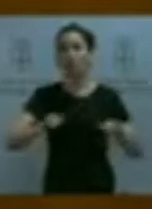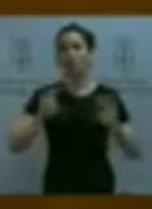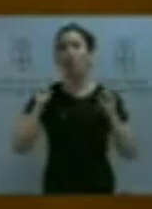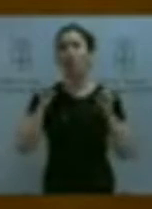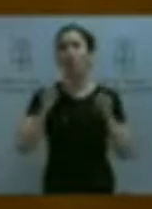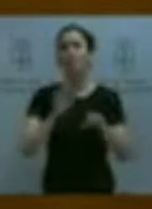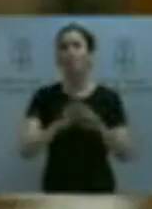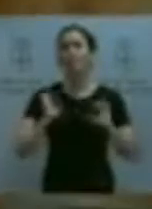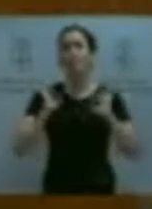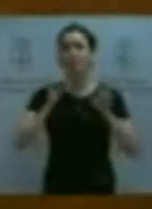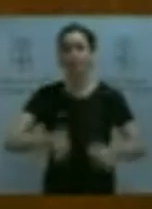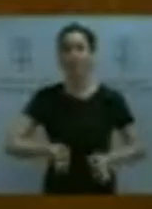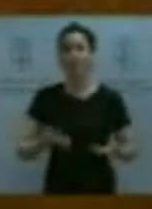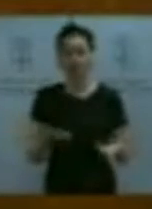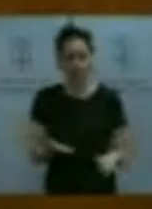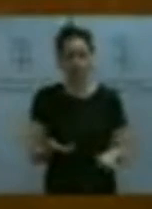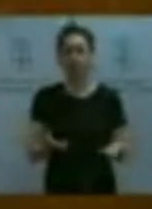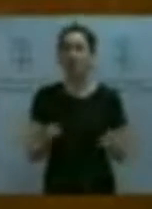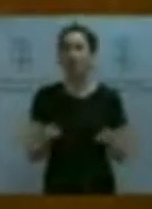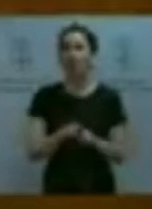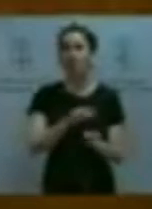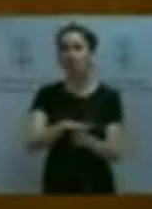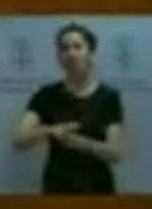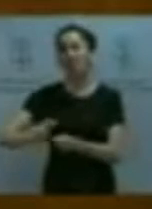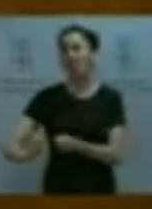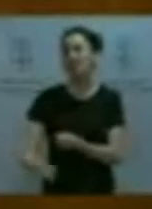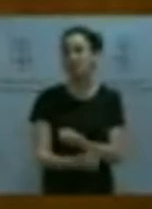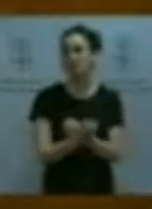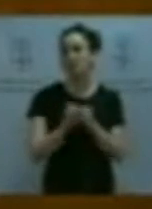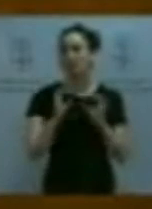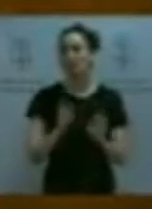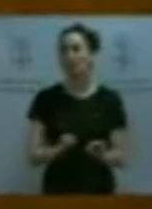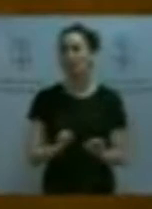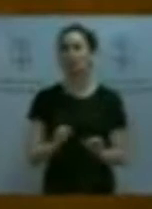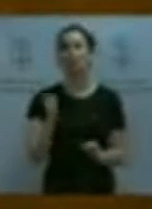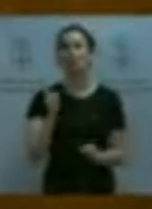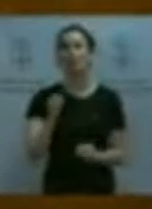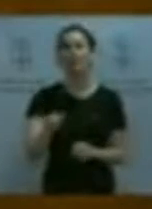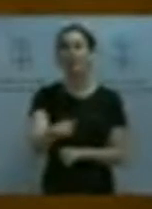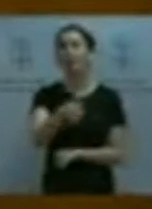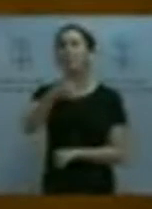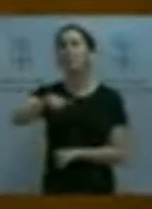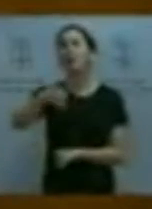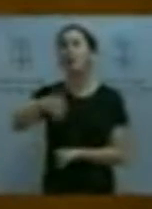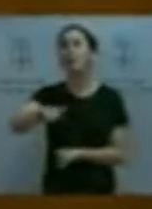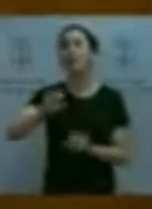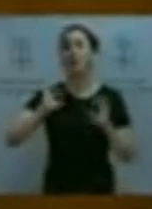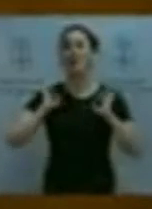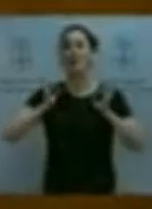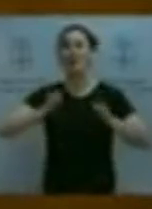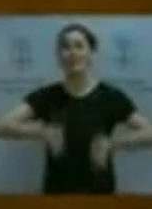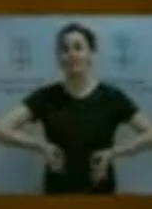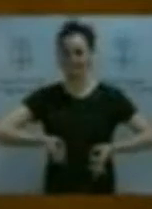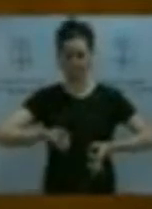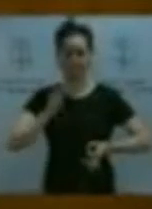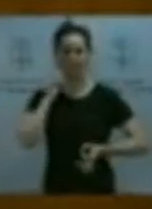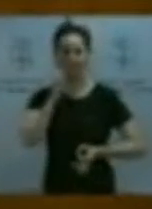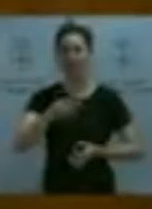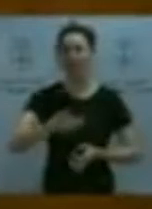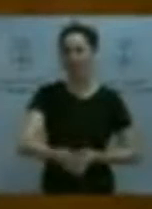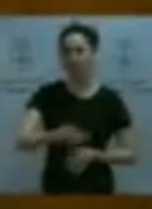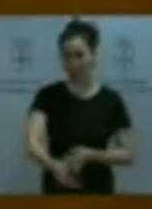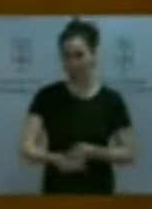campos turísticos, consejero, dejar el aeropuerto en un monopolio de Iberia lo pagaremos, como ya lo estamos pagando. Nosotros creemos, mire, una